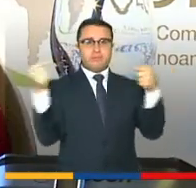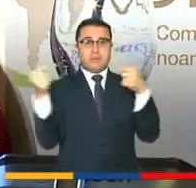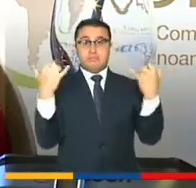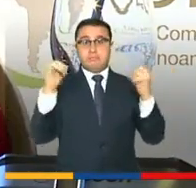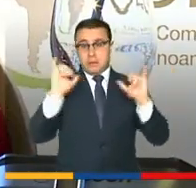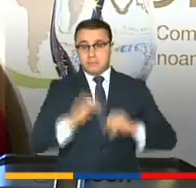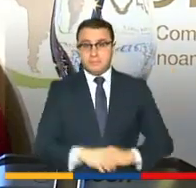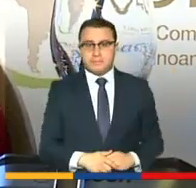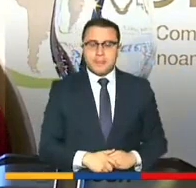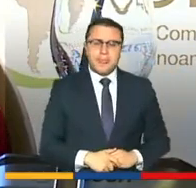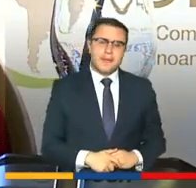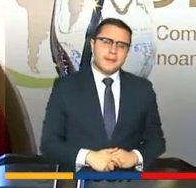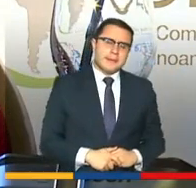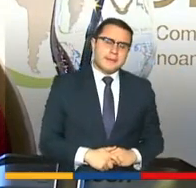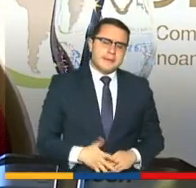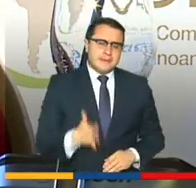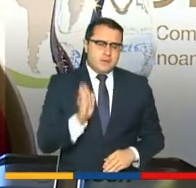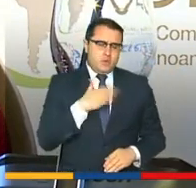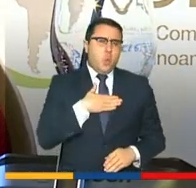He visto